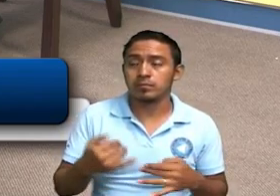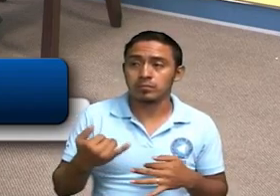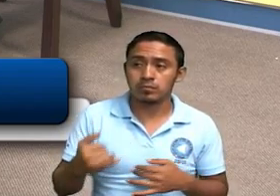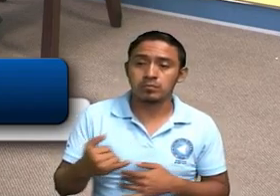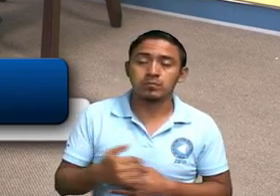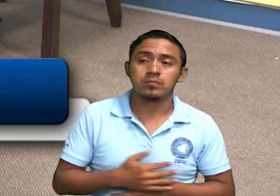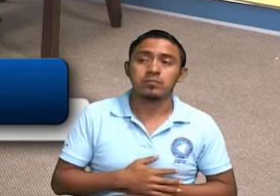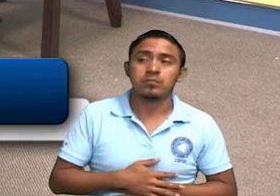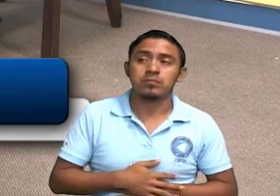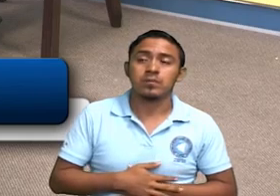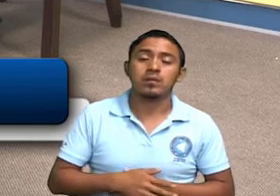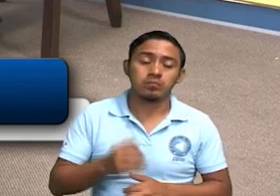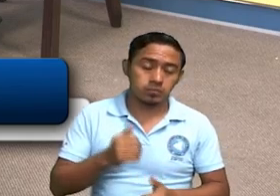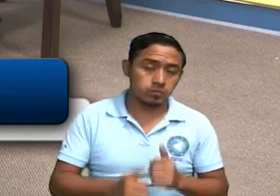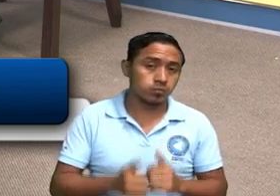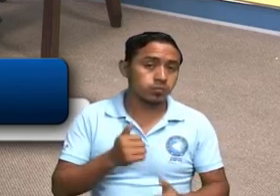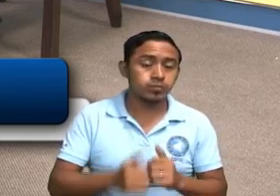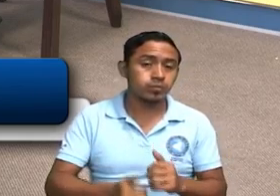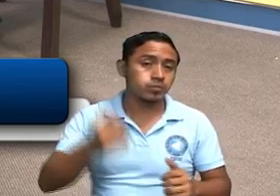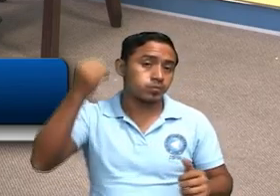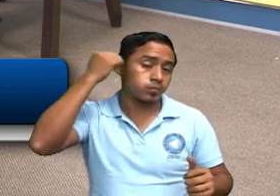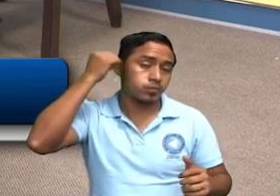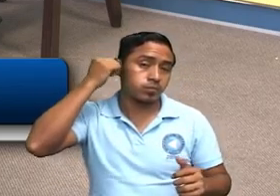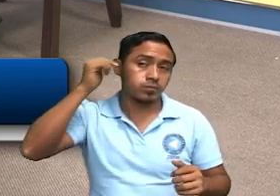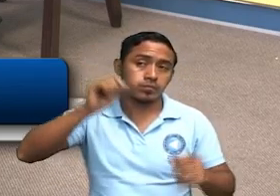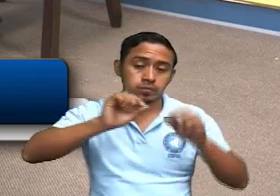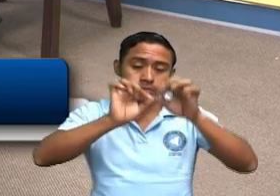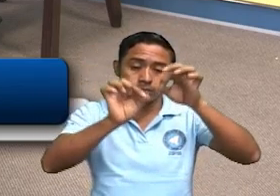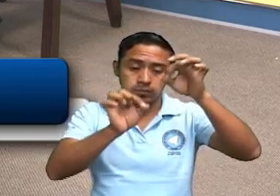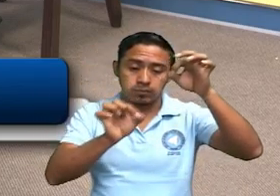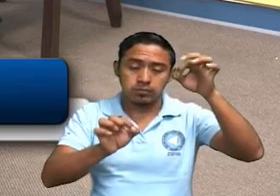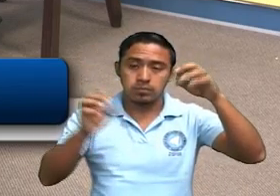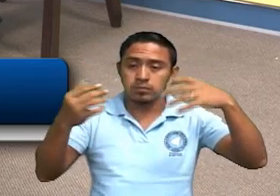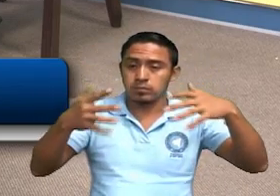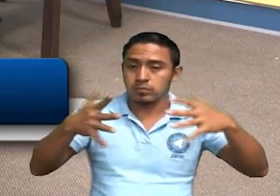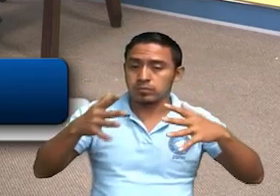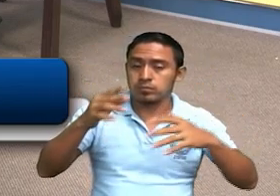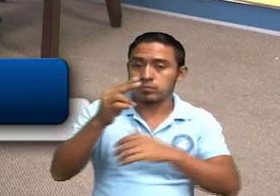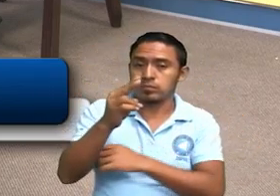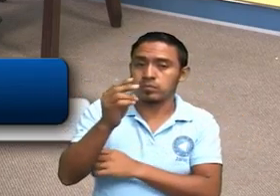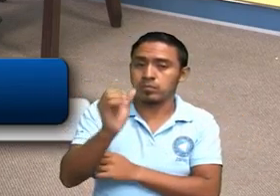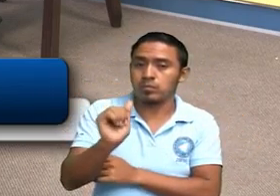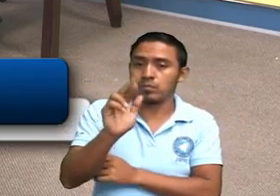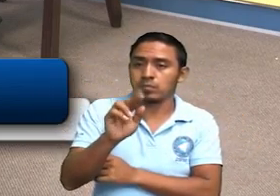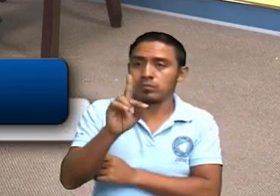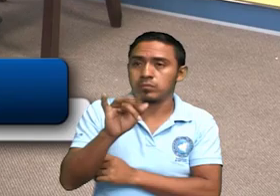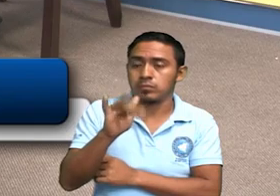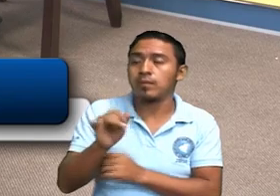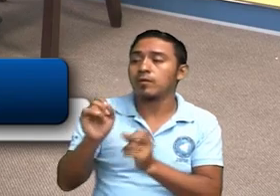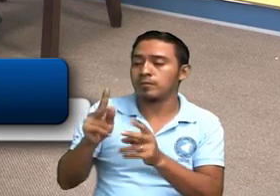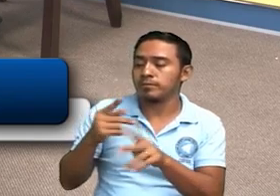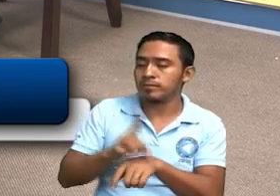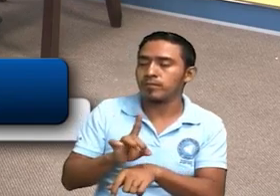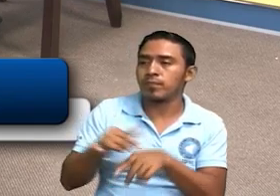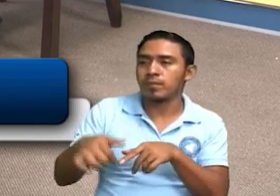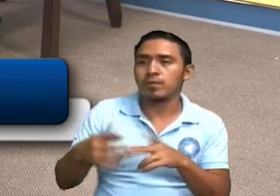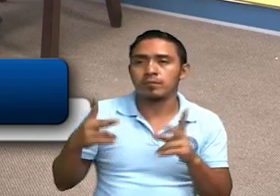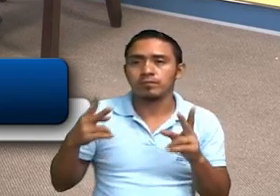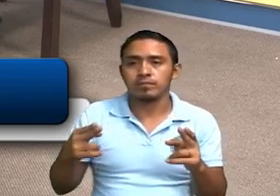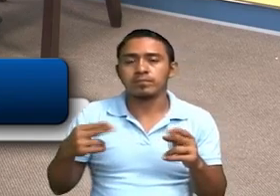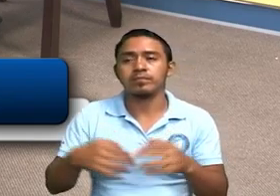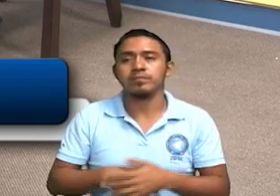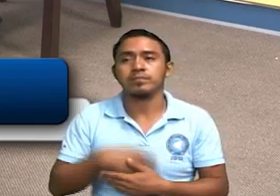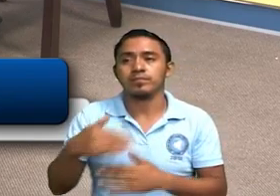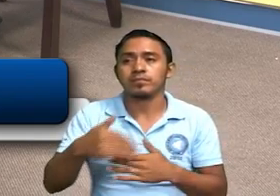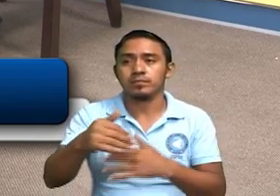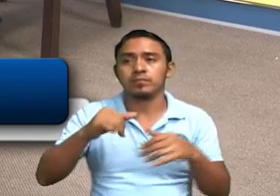¿cómo se llama? Daña el nervio, el sistema auditivo, sí. Ok, doctor, nos vamos a una pausa.